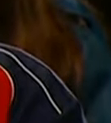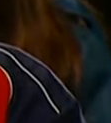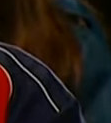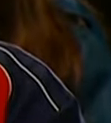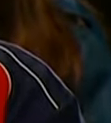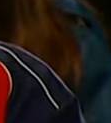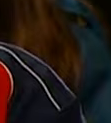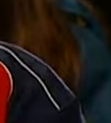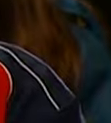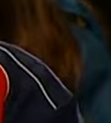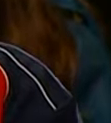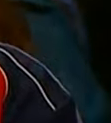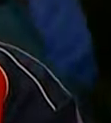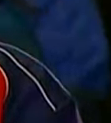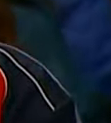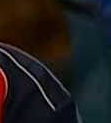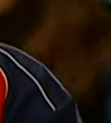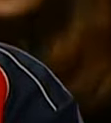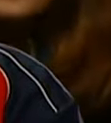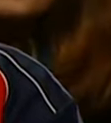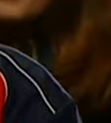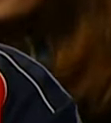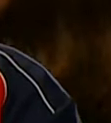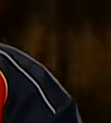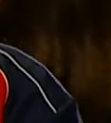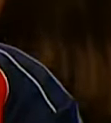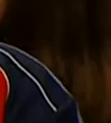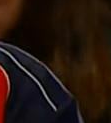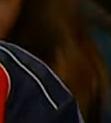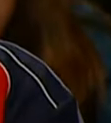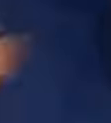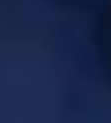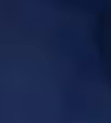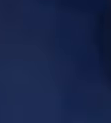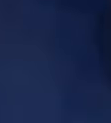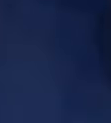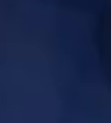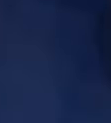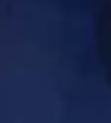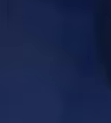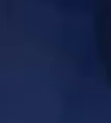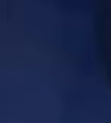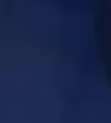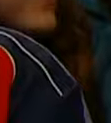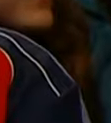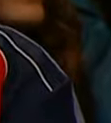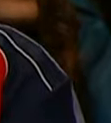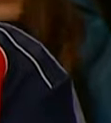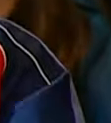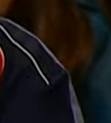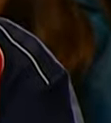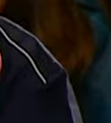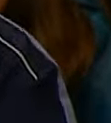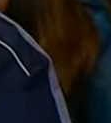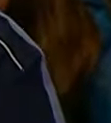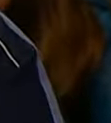Cayo. ¿Qué? ¿Tú eres Kiko Barroso o una botella de Johnny Walker? No, no, no. Kiko Barroso, claro. Mira, es que me dijeron que esta